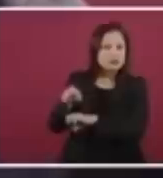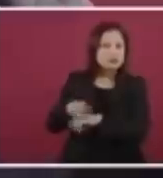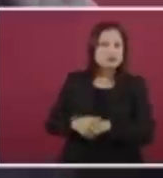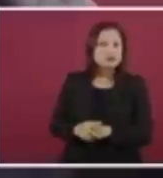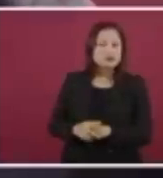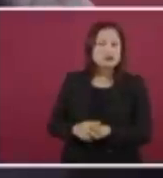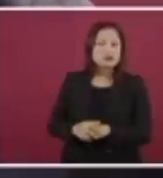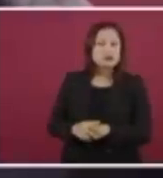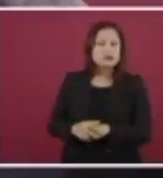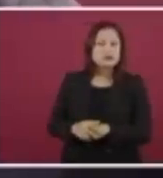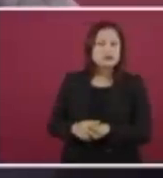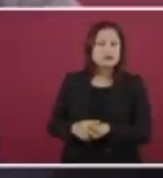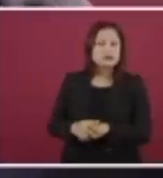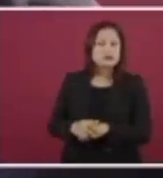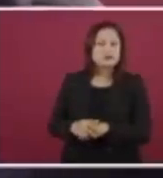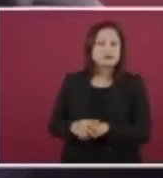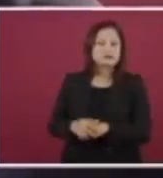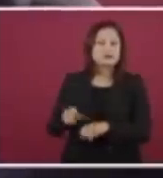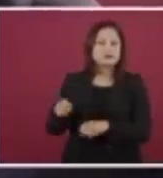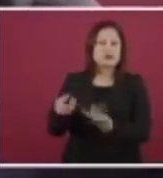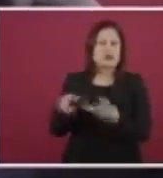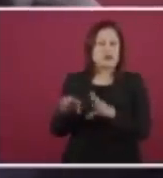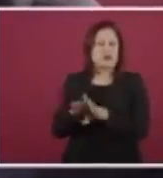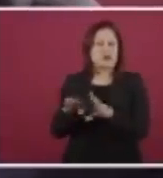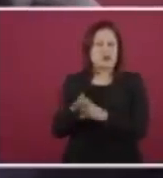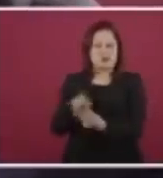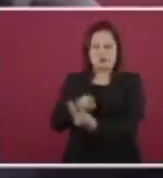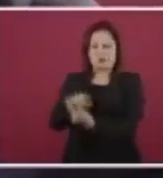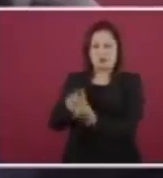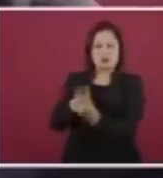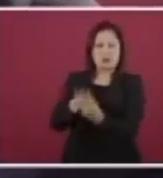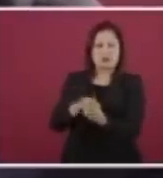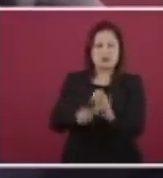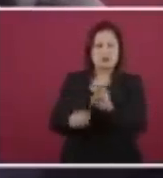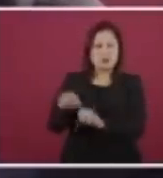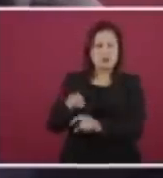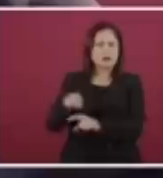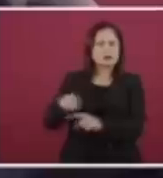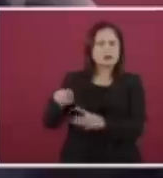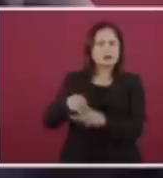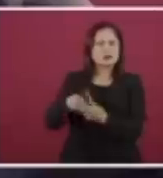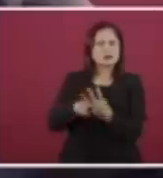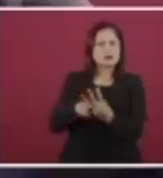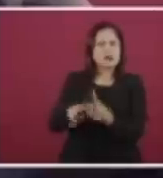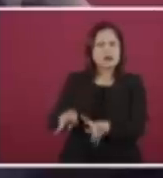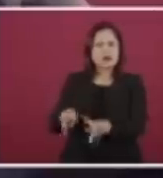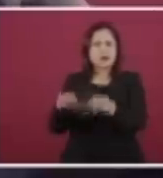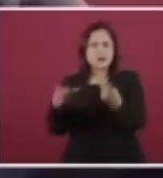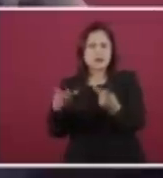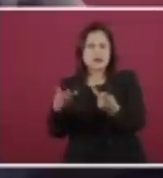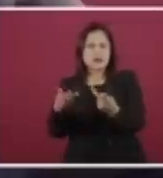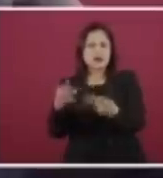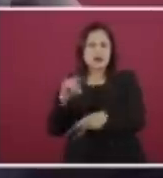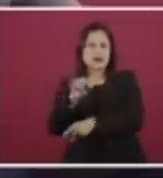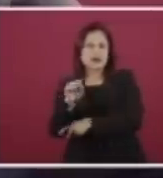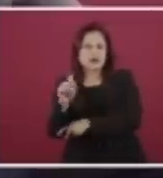cómo es que tres empresas le vendían al Seguro y al ISSSTE